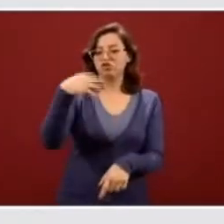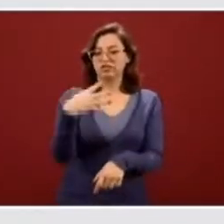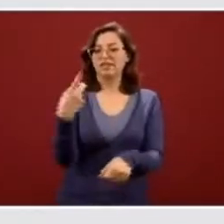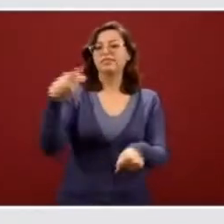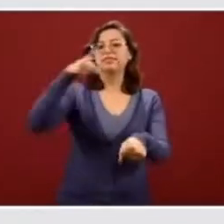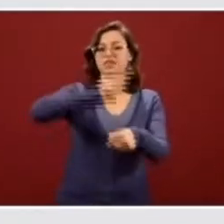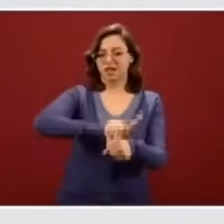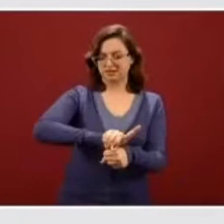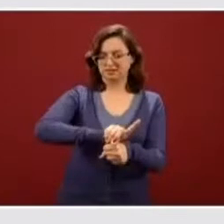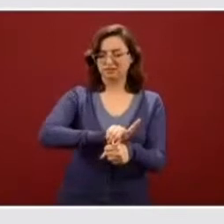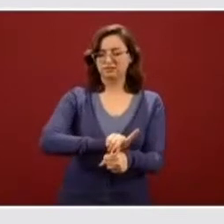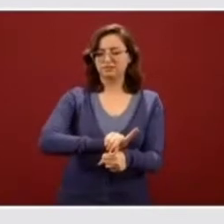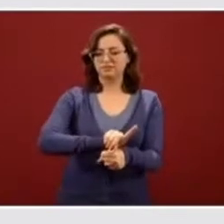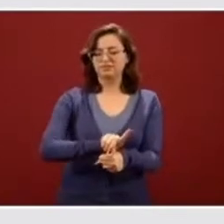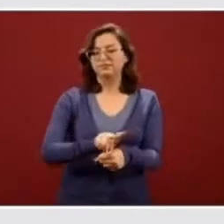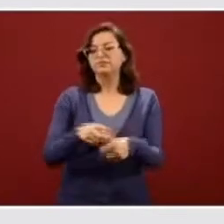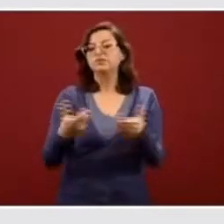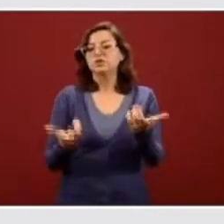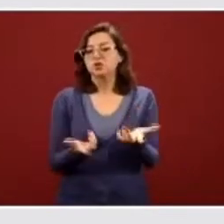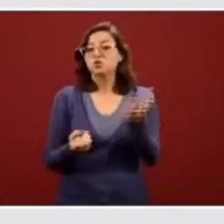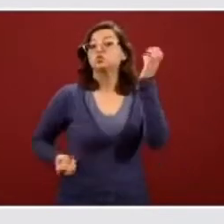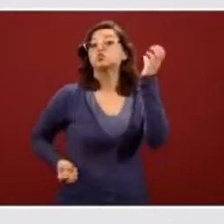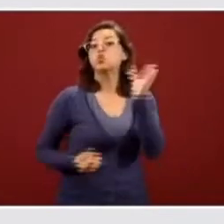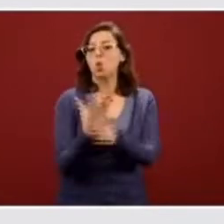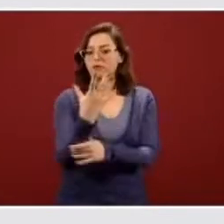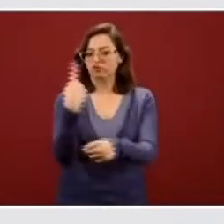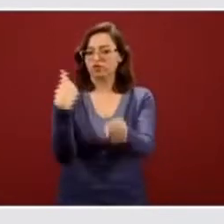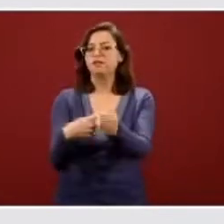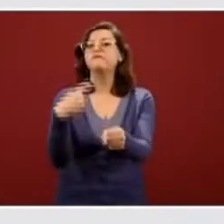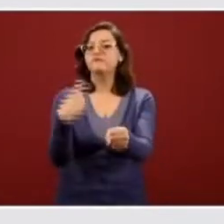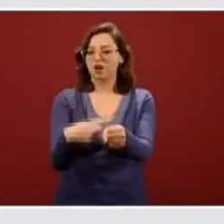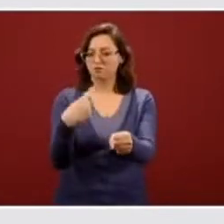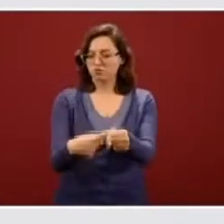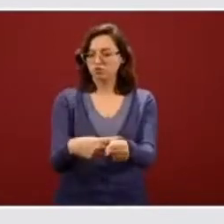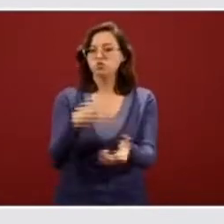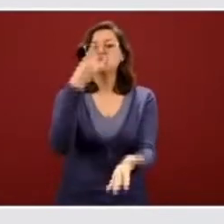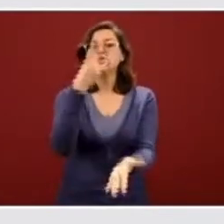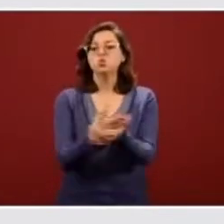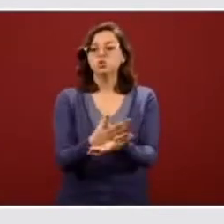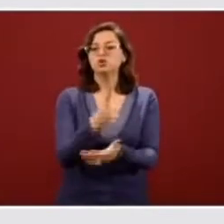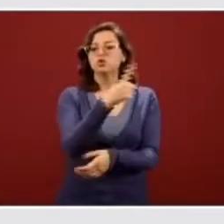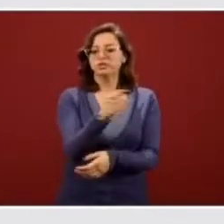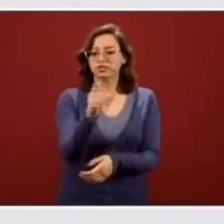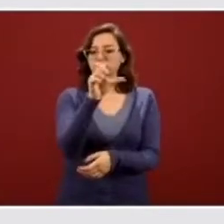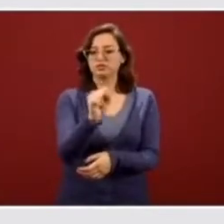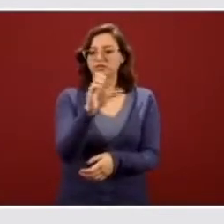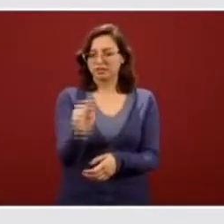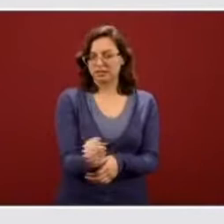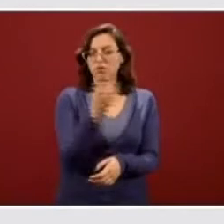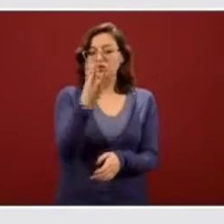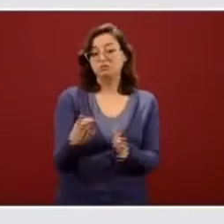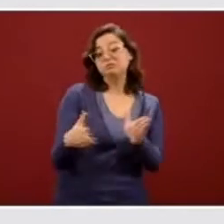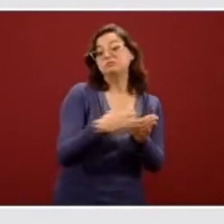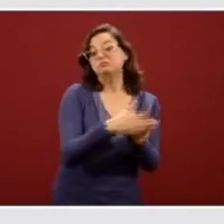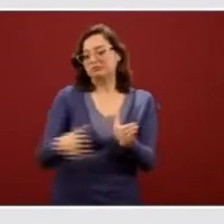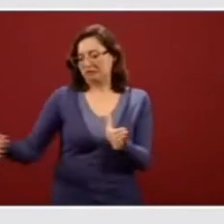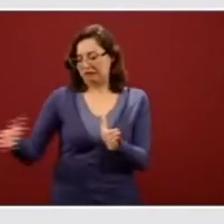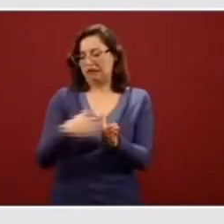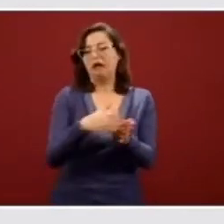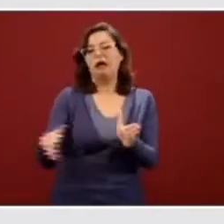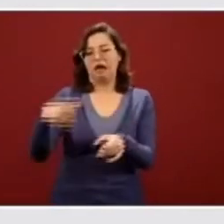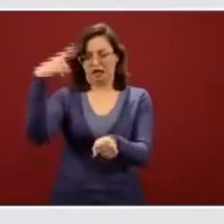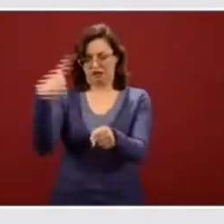decir, los casos que son activos, los casos que en su momento estarían en un periodo donde posiblemente todavía